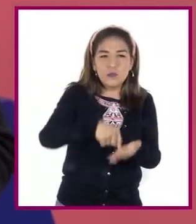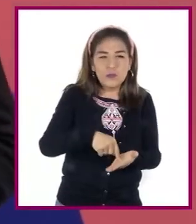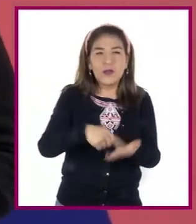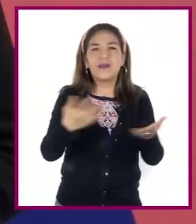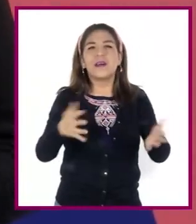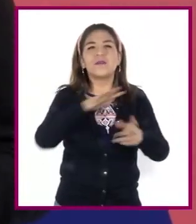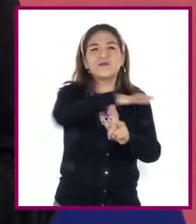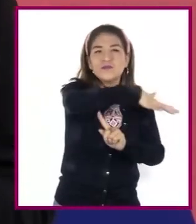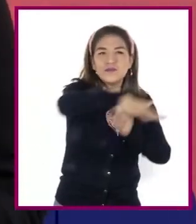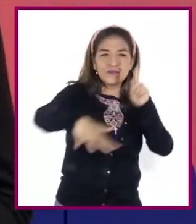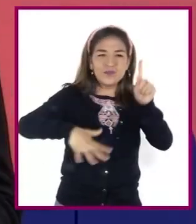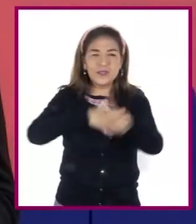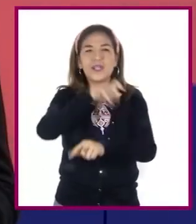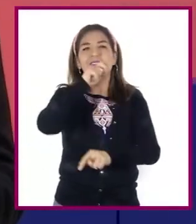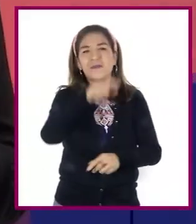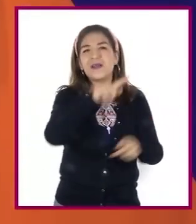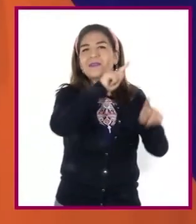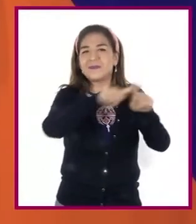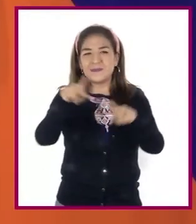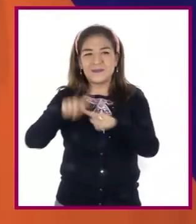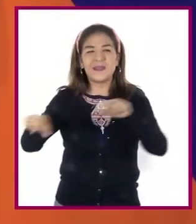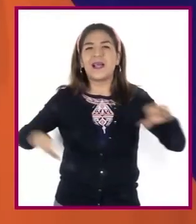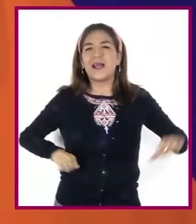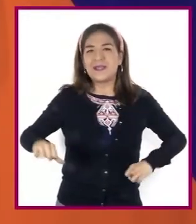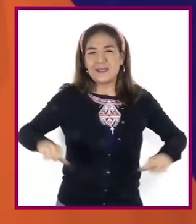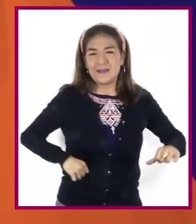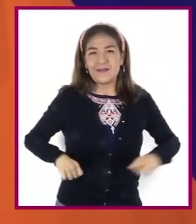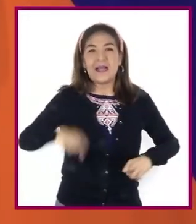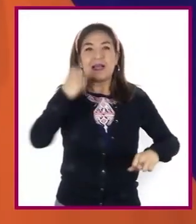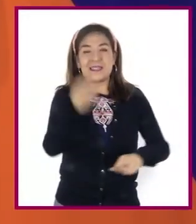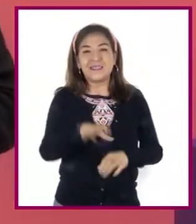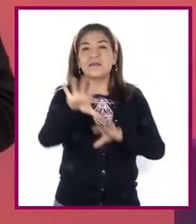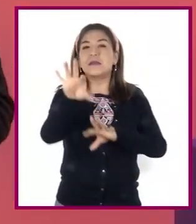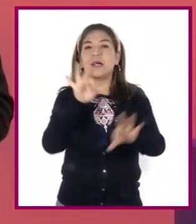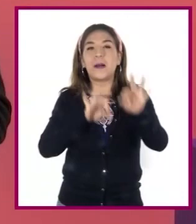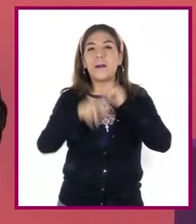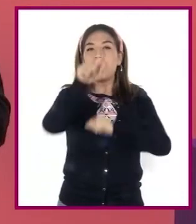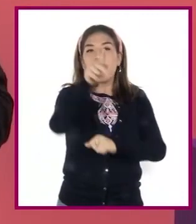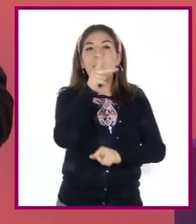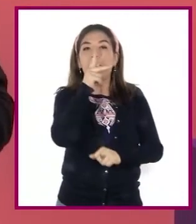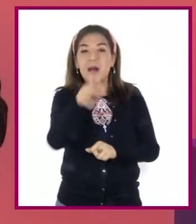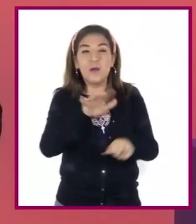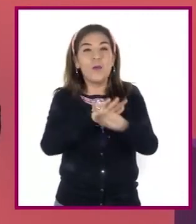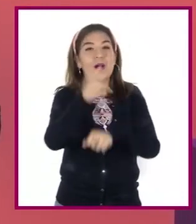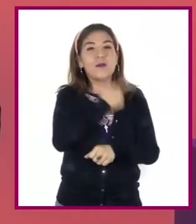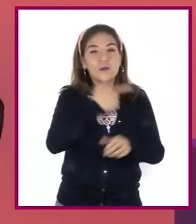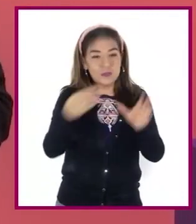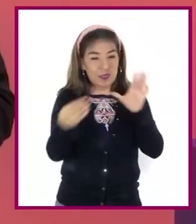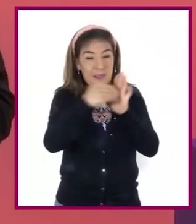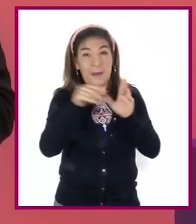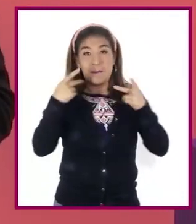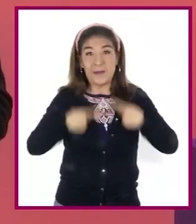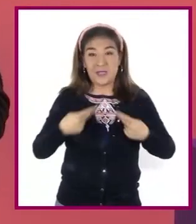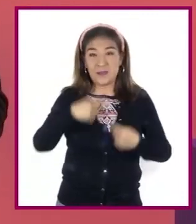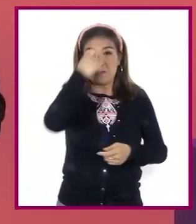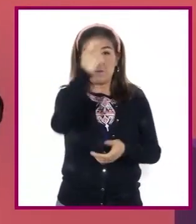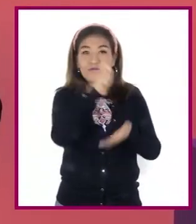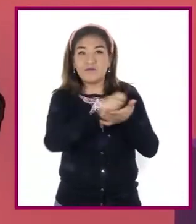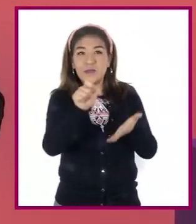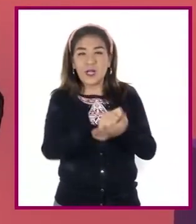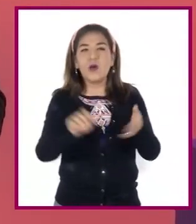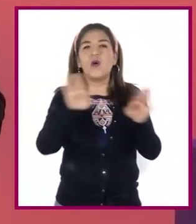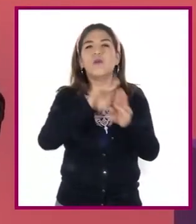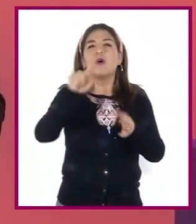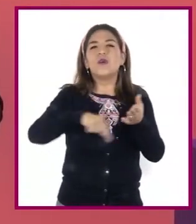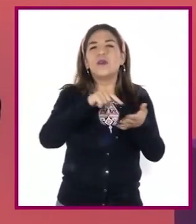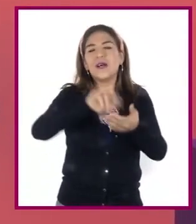las atmósferas y los ambientes. A partir de la elección de palabras, los poetas pueden llevarnos de inmediato a un lugar o